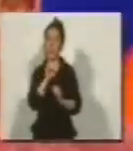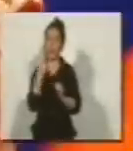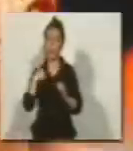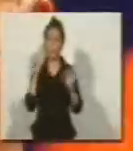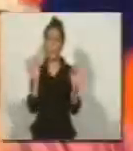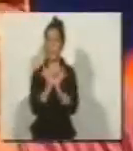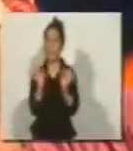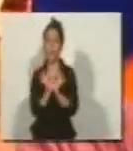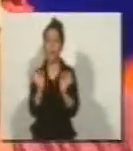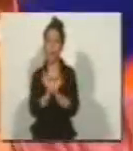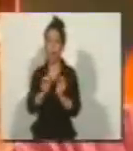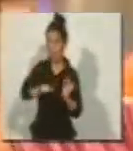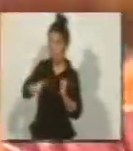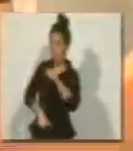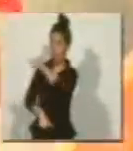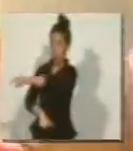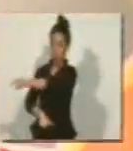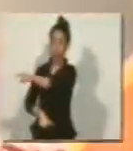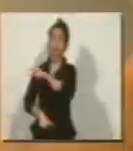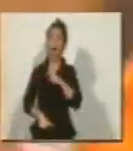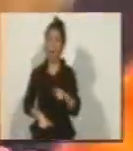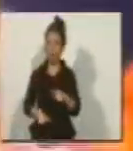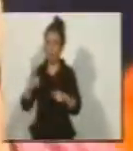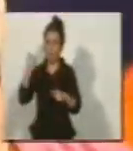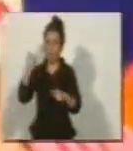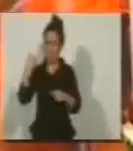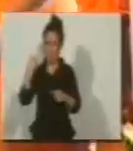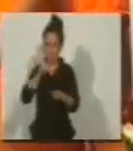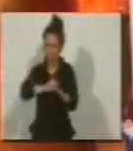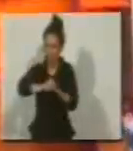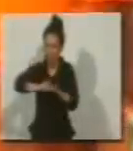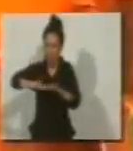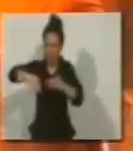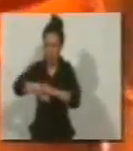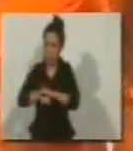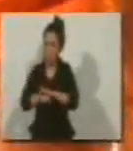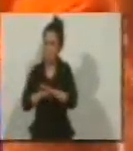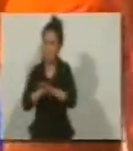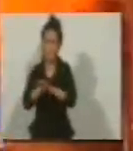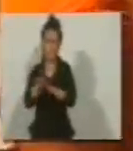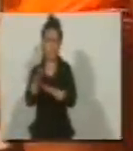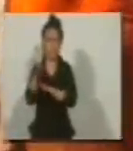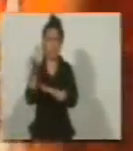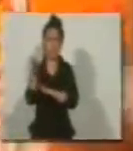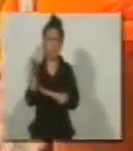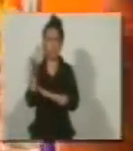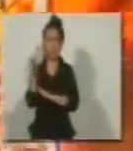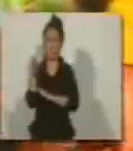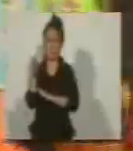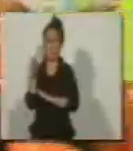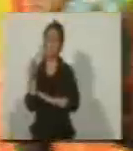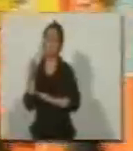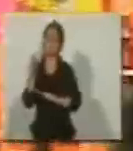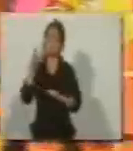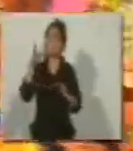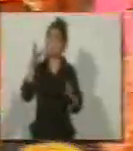preparado, y Vítola, aquí en un tour apagado, no apagado, artistas que le gustan